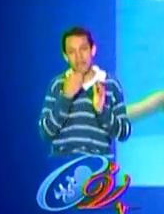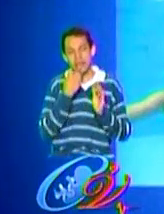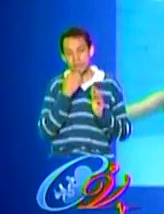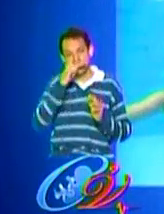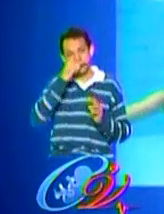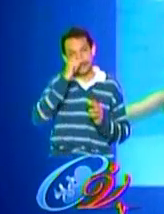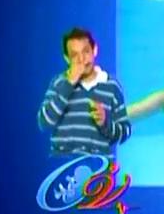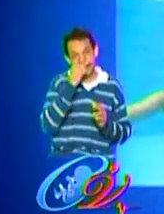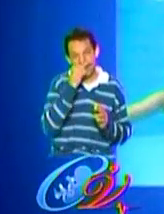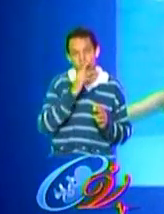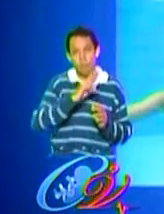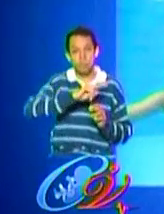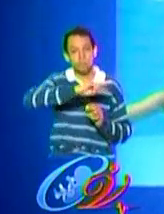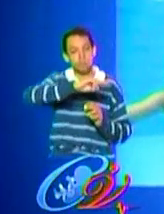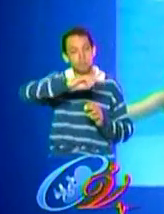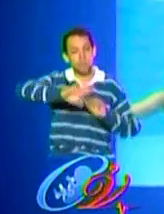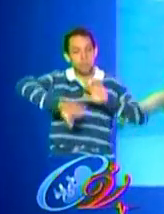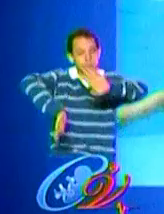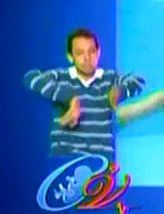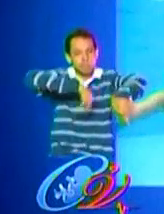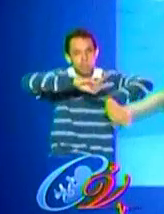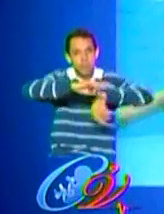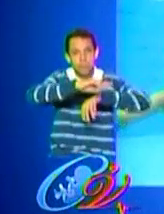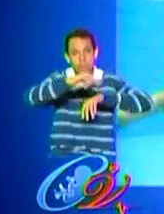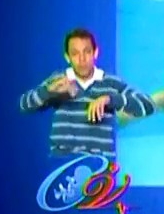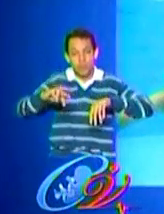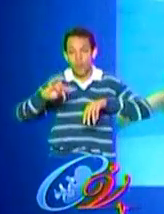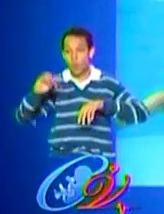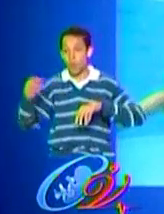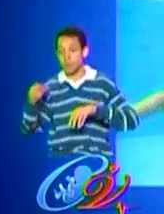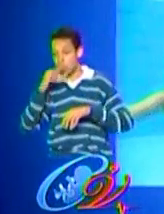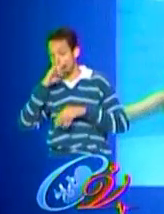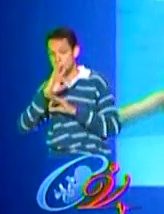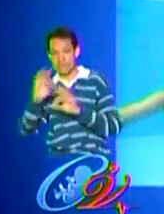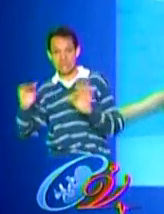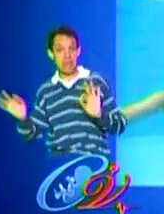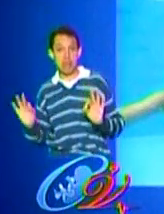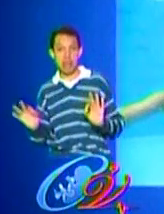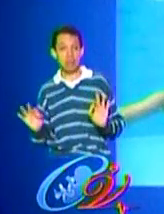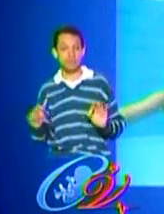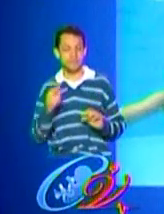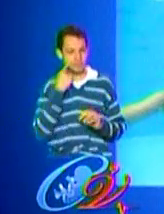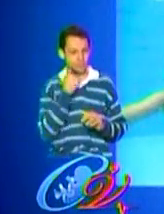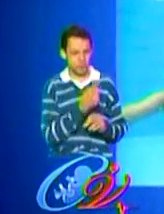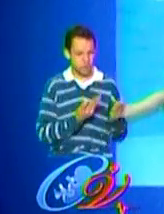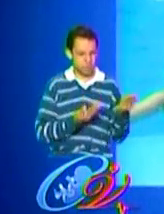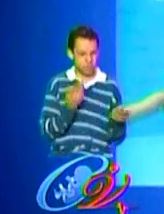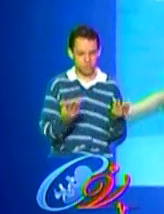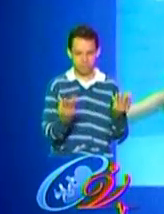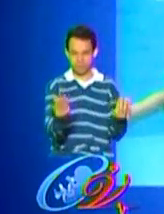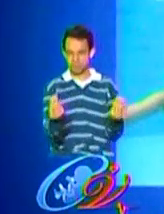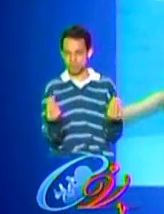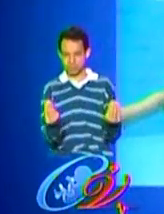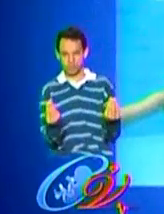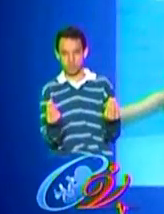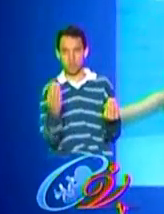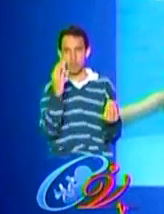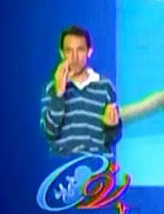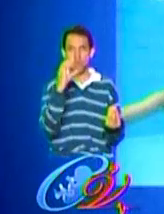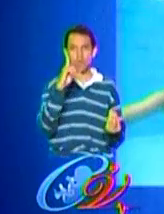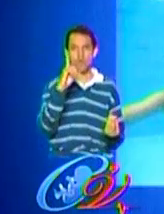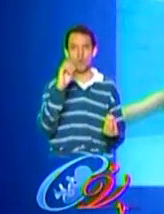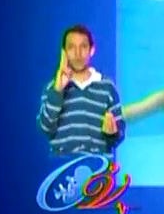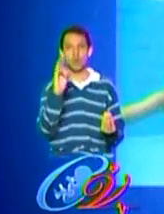que nadaban en las piscinas y los que no nadaban en las piscinas, y vieron que el cloro es demasiado